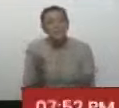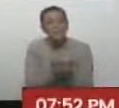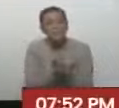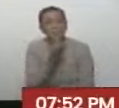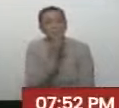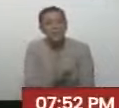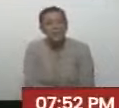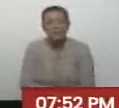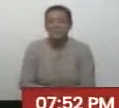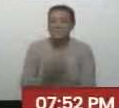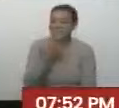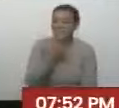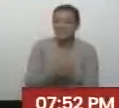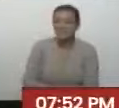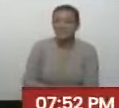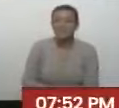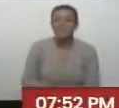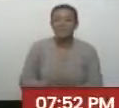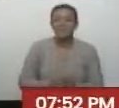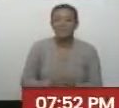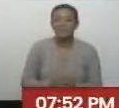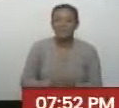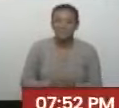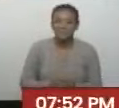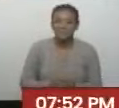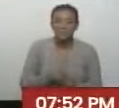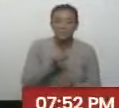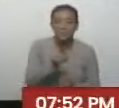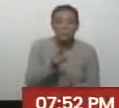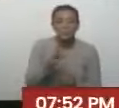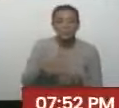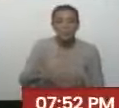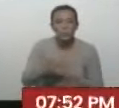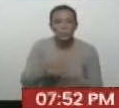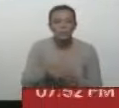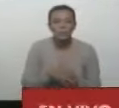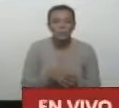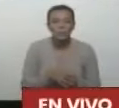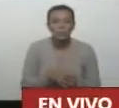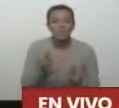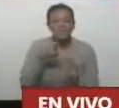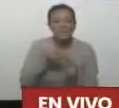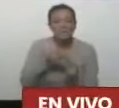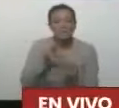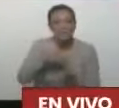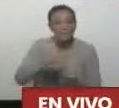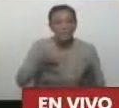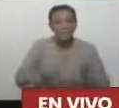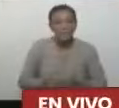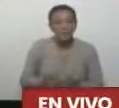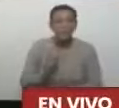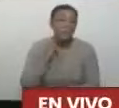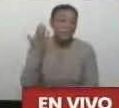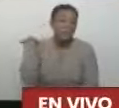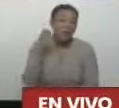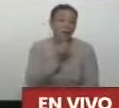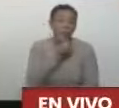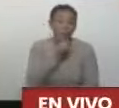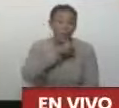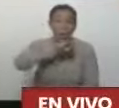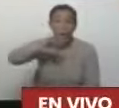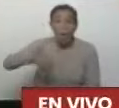Sebastián Acevedo. ¿Tú eres Acevedo? ¿De Capacho también? De Capacho, señor. Bueno, mi bisabuelo,